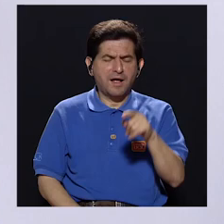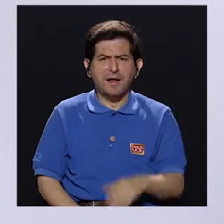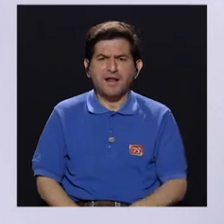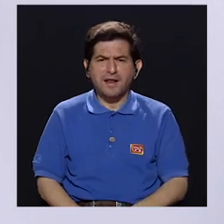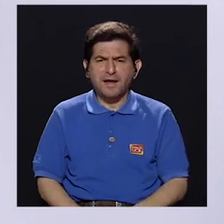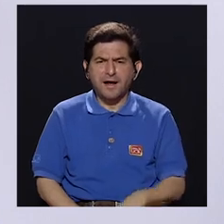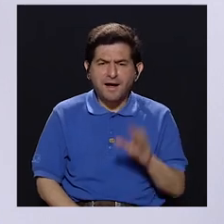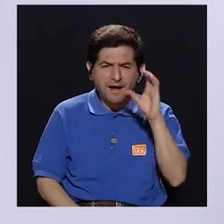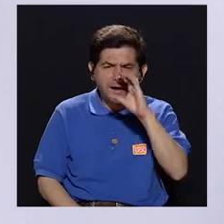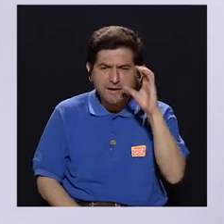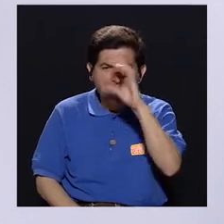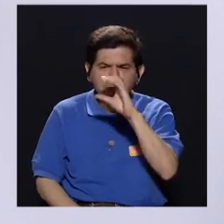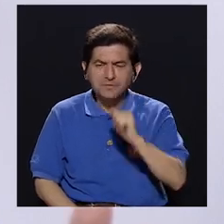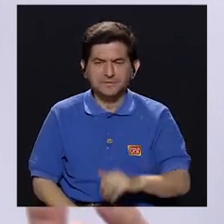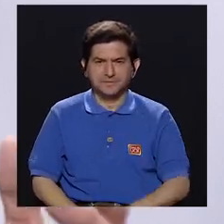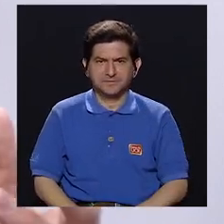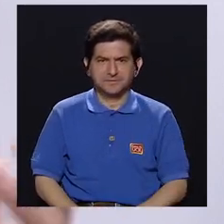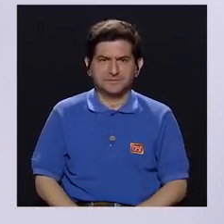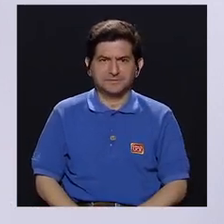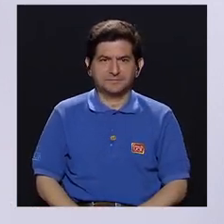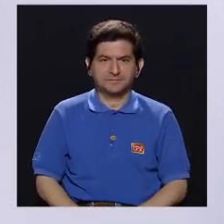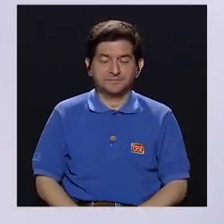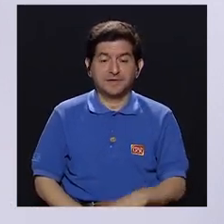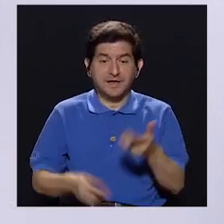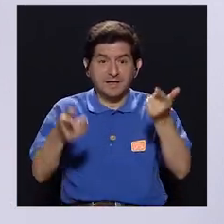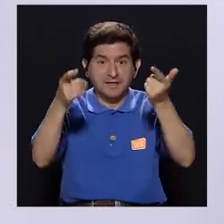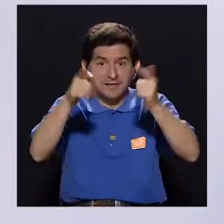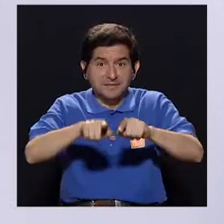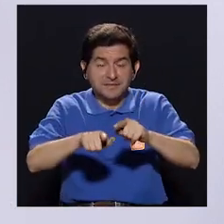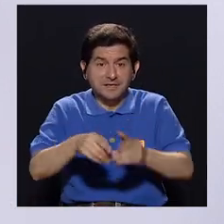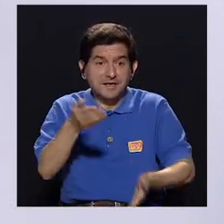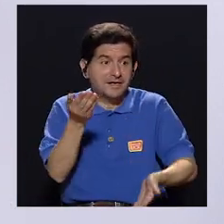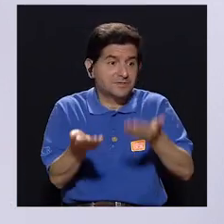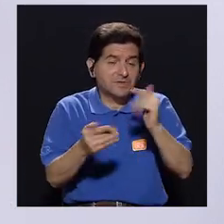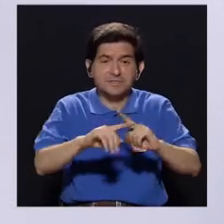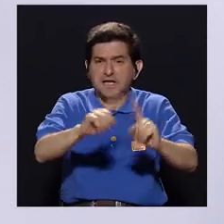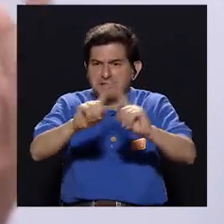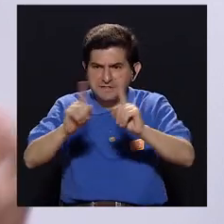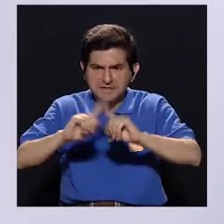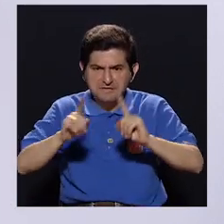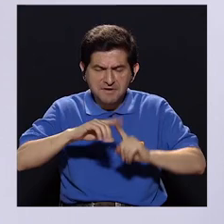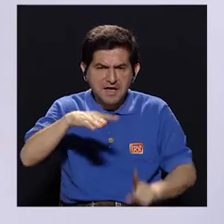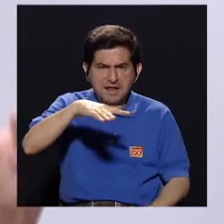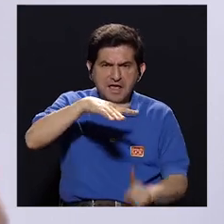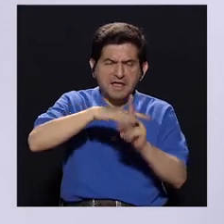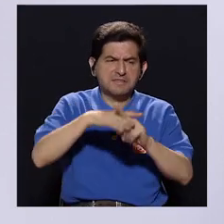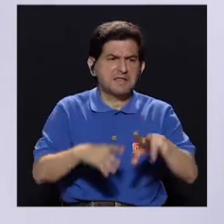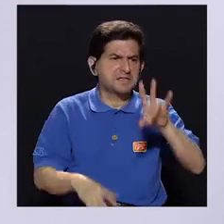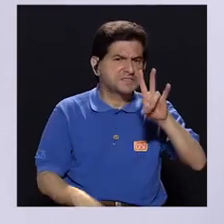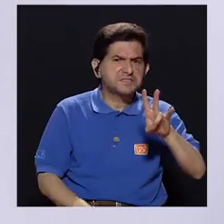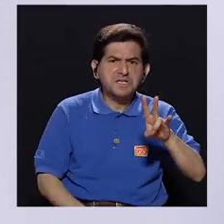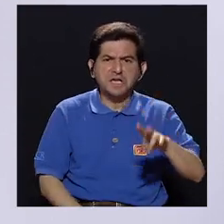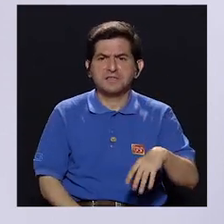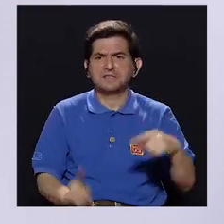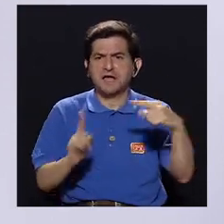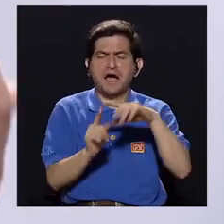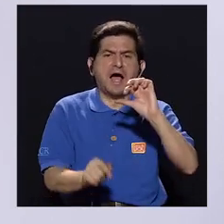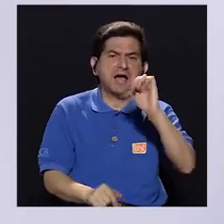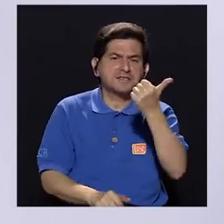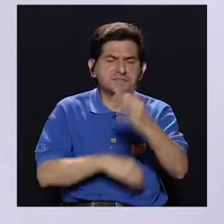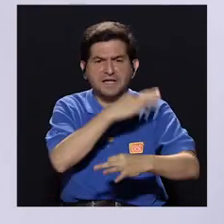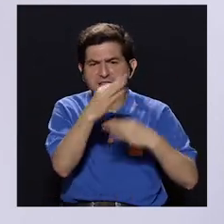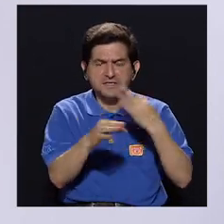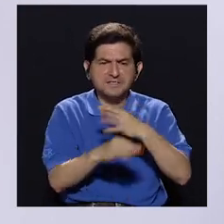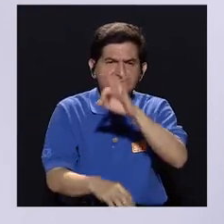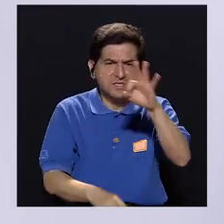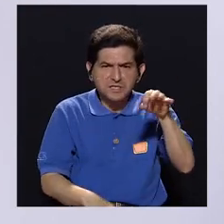especie las está llamando entonces ellas llegan en en digamos varias 7 8 nueve hasta